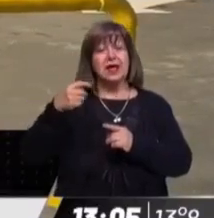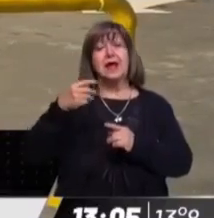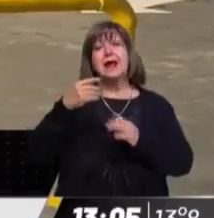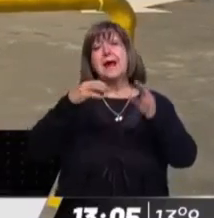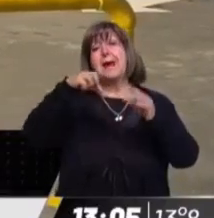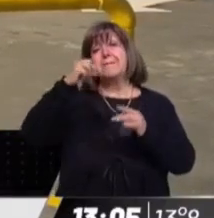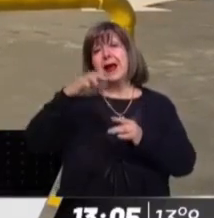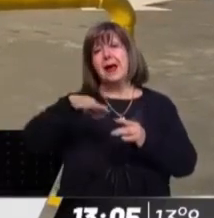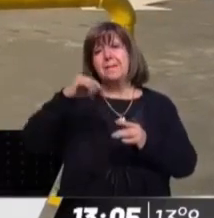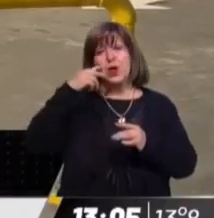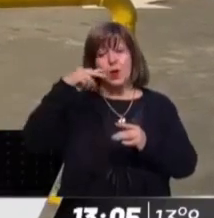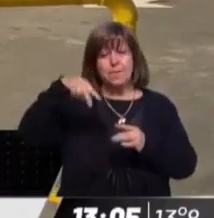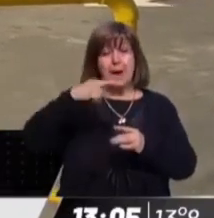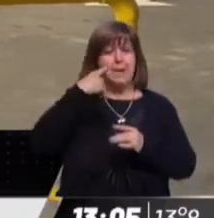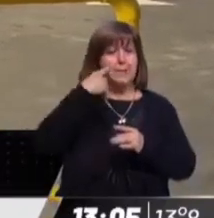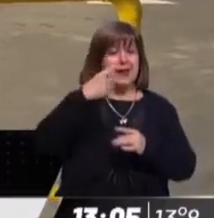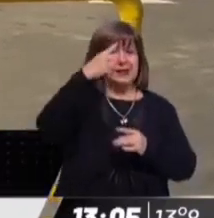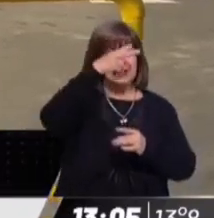Premium